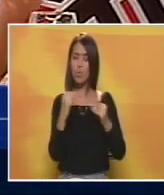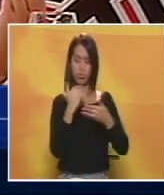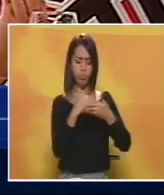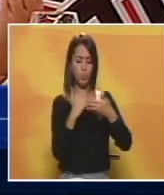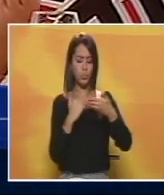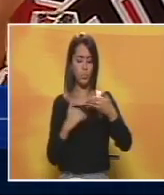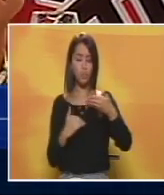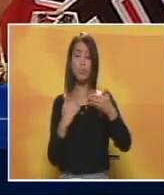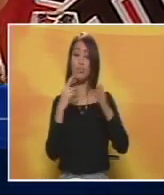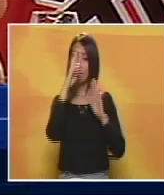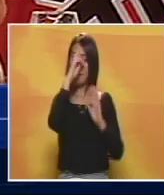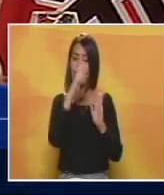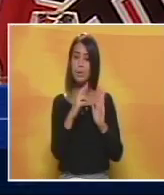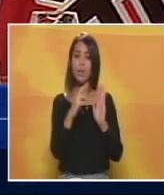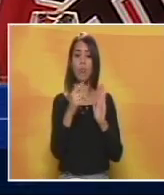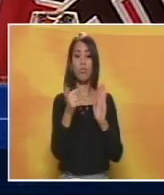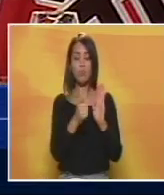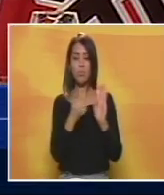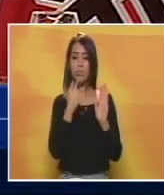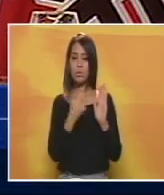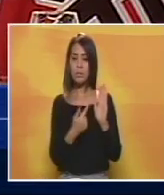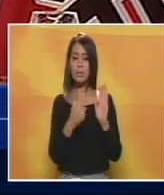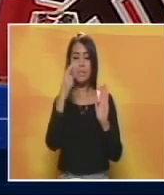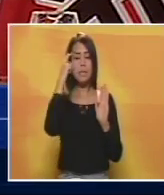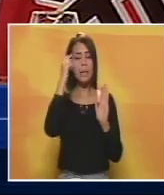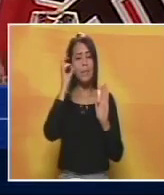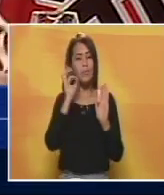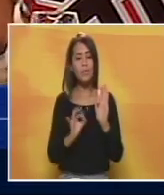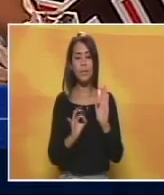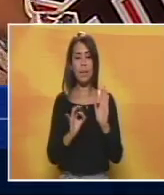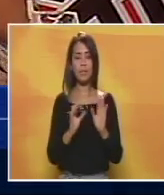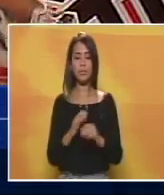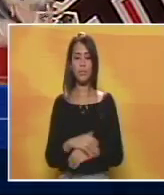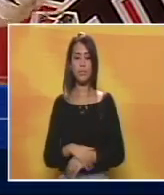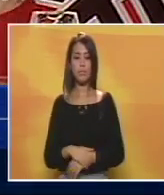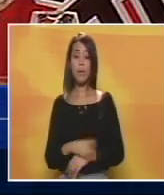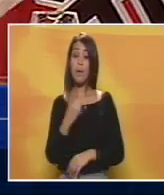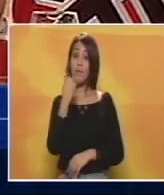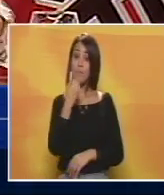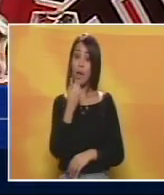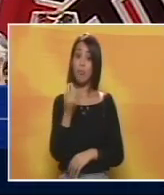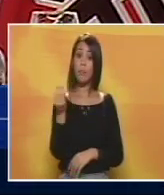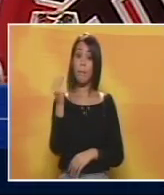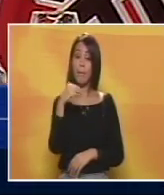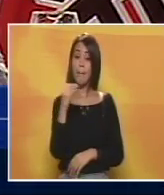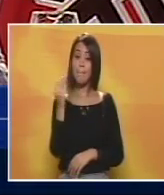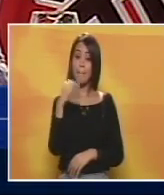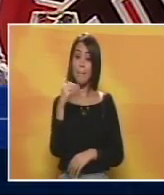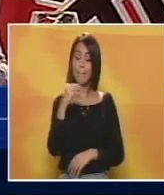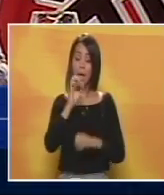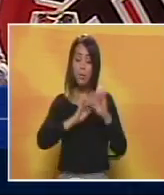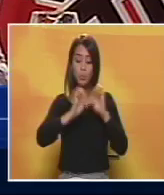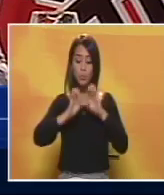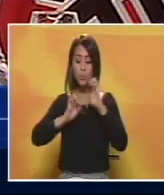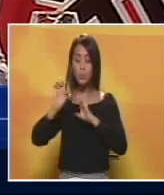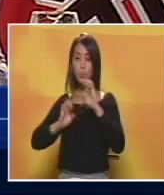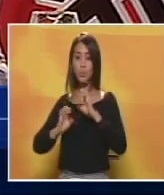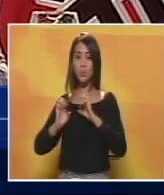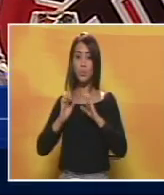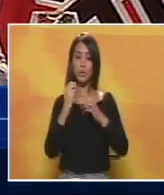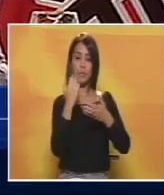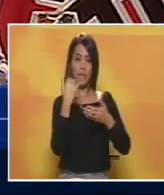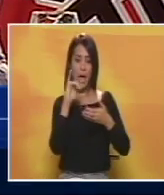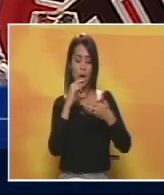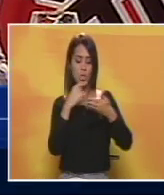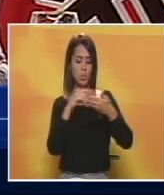se han cumplido tal como lo establece y en la fecha establecido. Todavía faltan otra serie de auditorías que están marcadas y